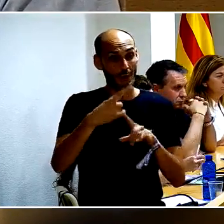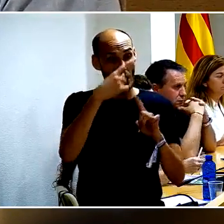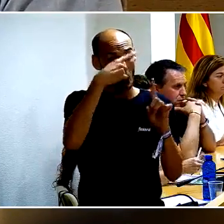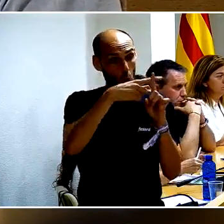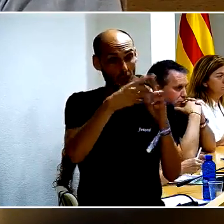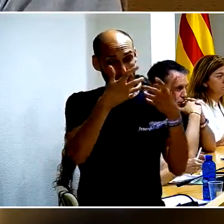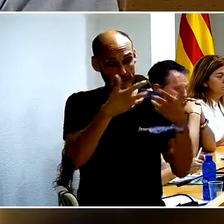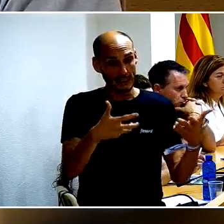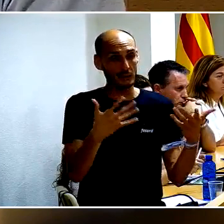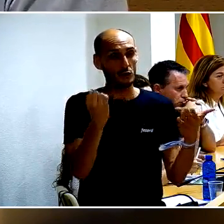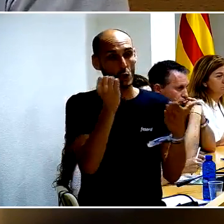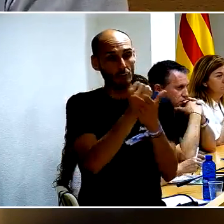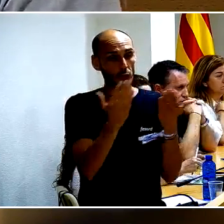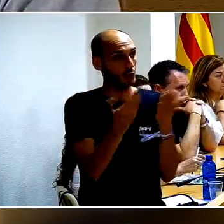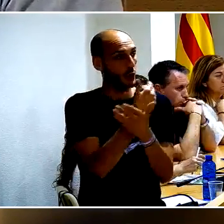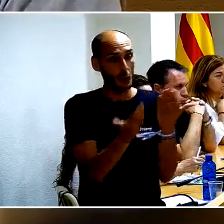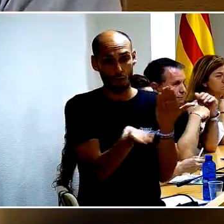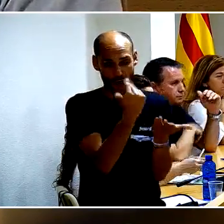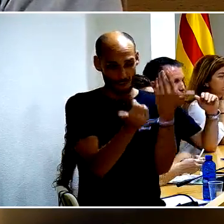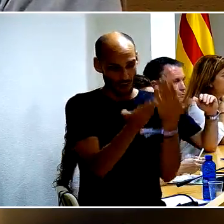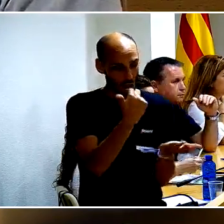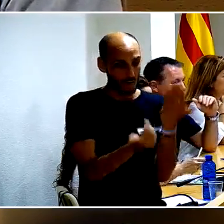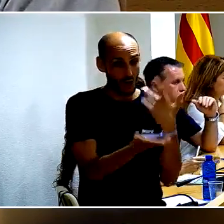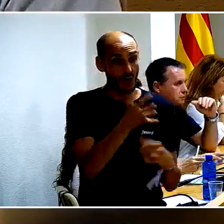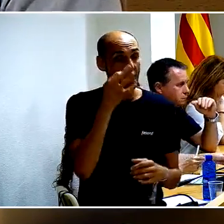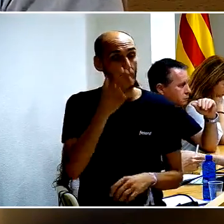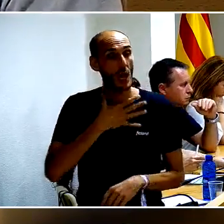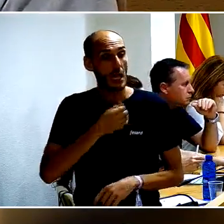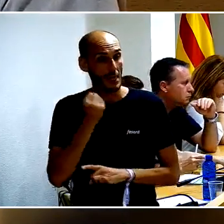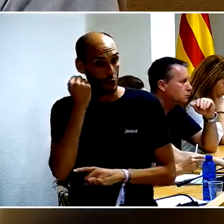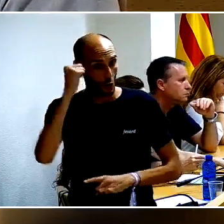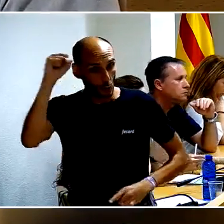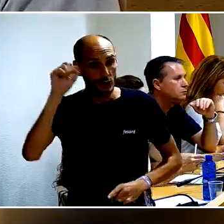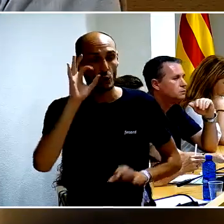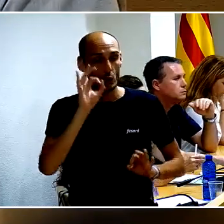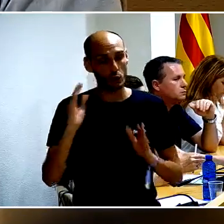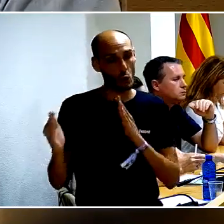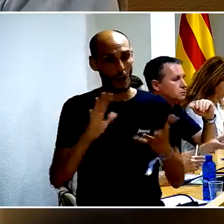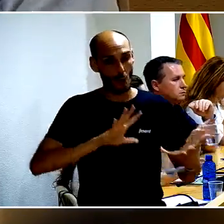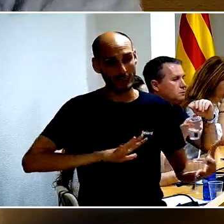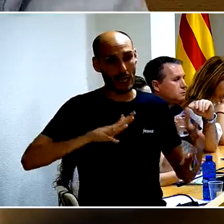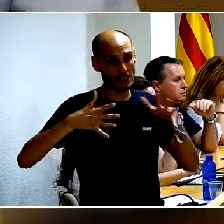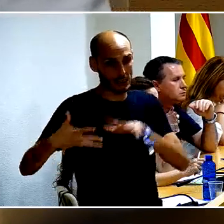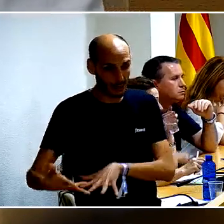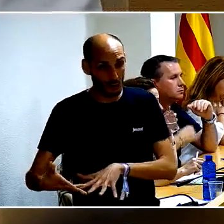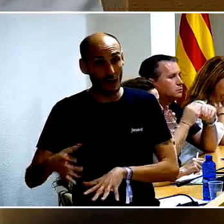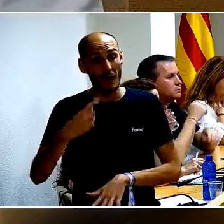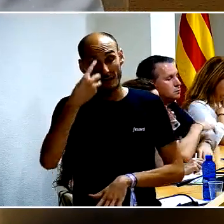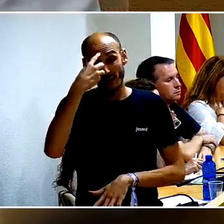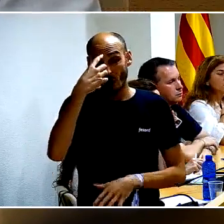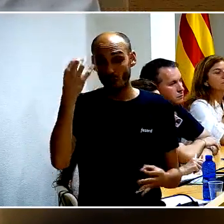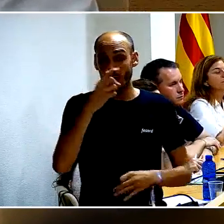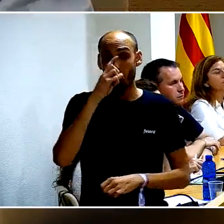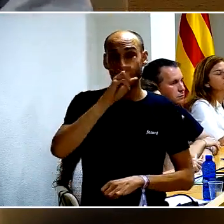evidentemente. Un alcalde comunista en unas circunstancias muy concretas, en plena transición, y recordemos que en el